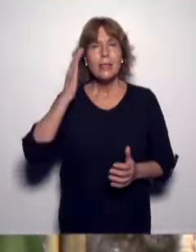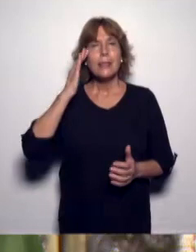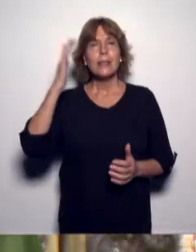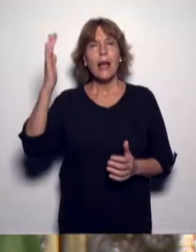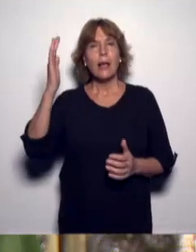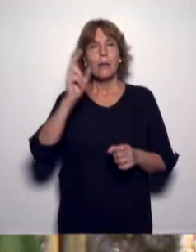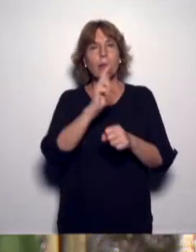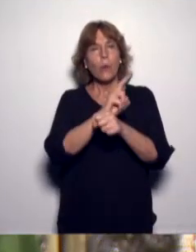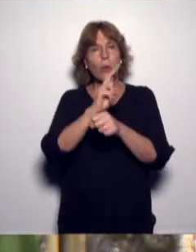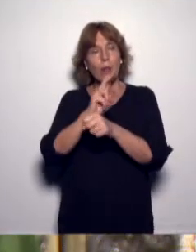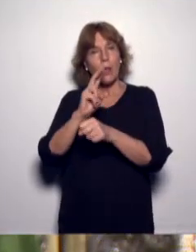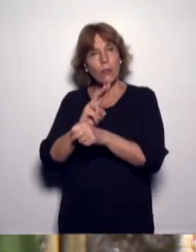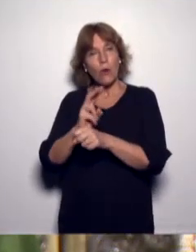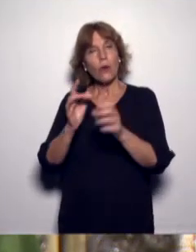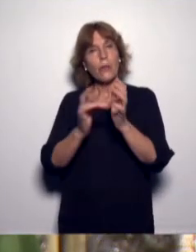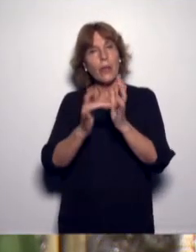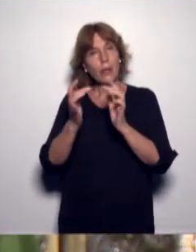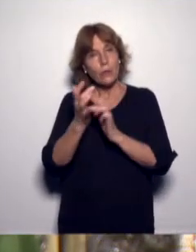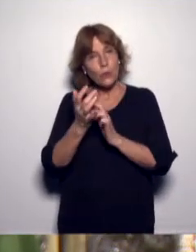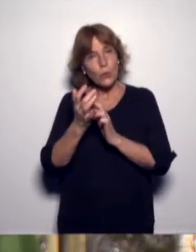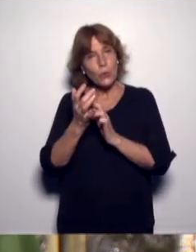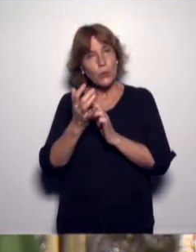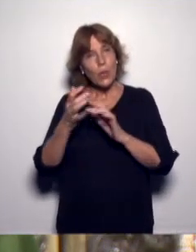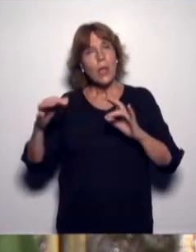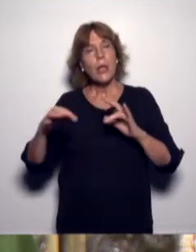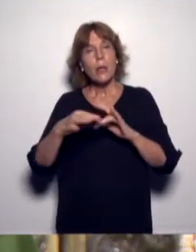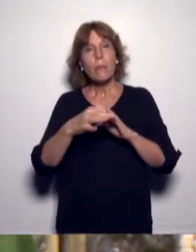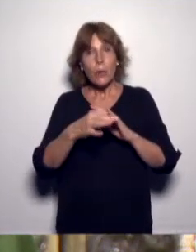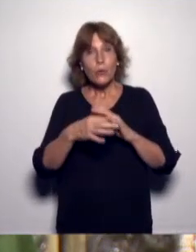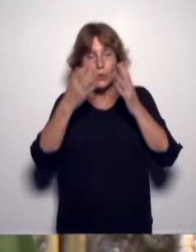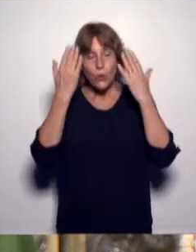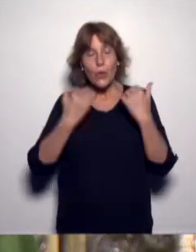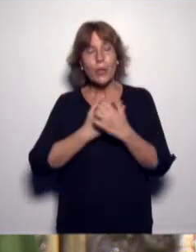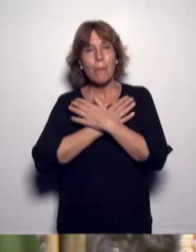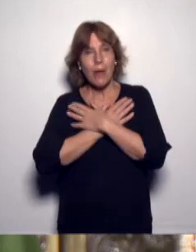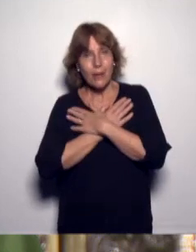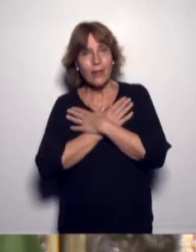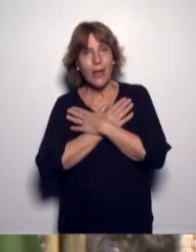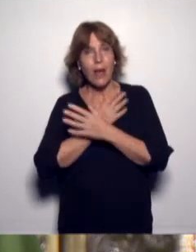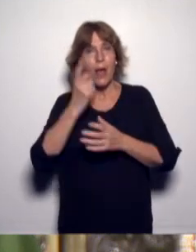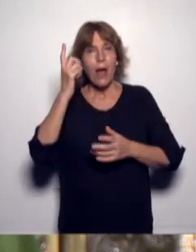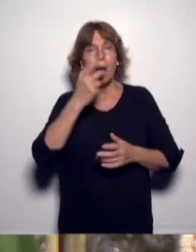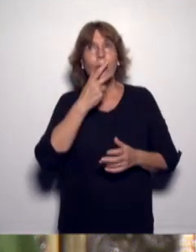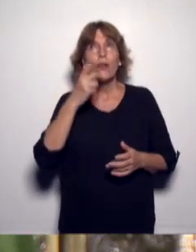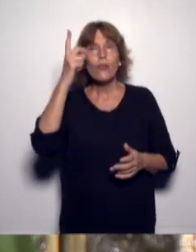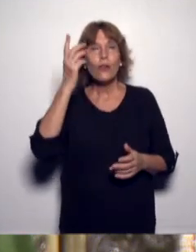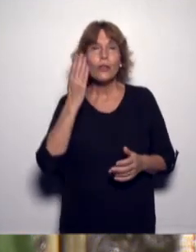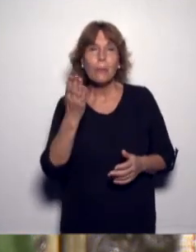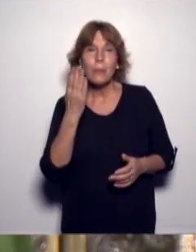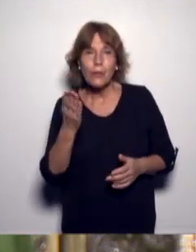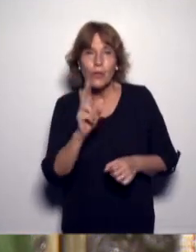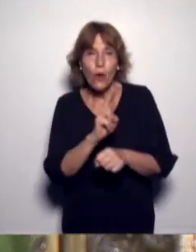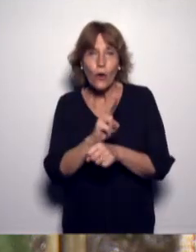Salve, custodio del Redentor y esposo de la Virgen María. A ti Dios confió a su